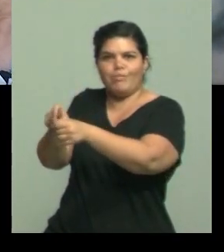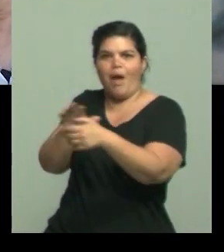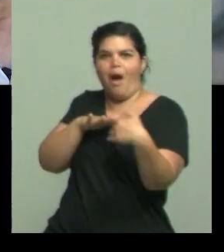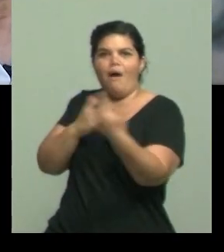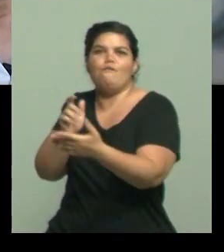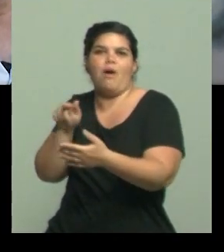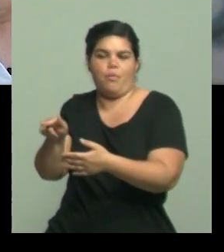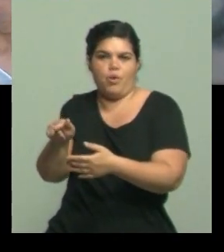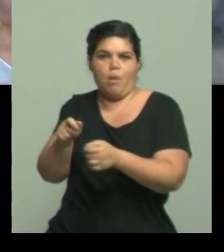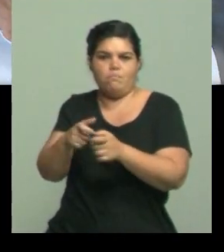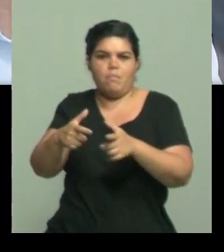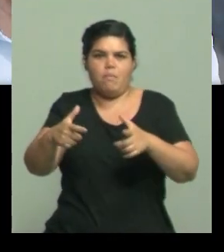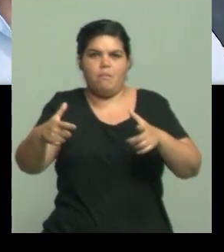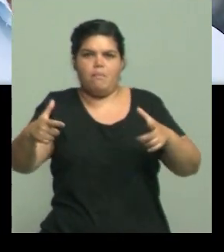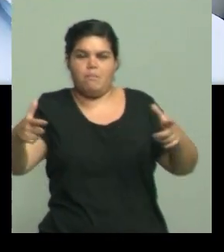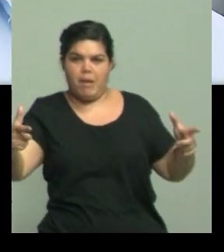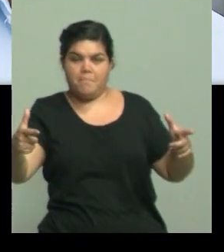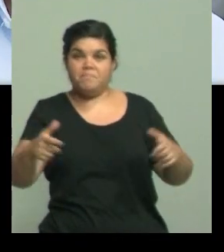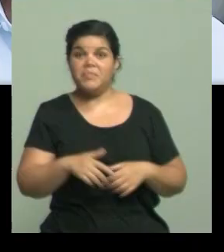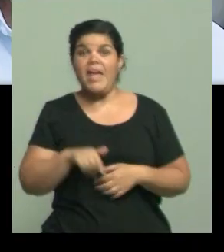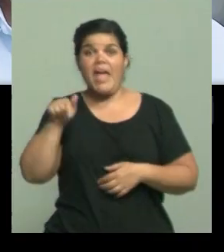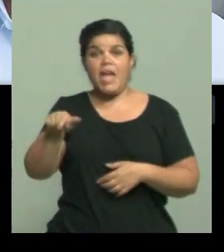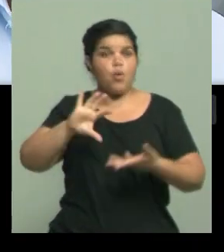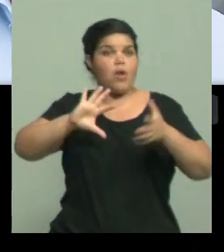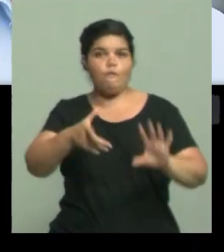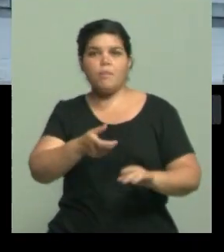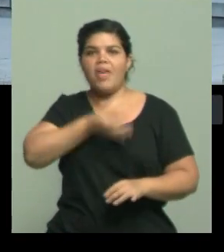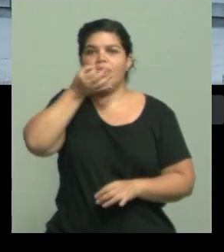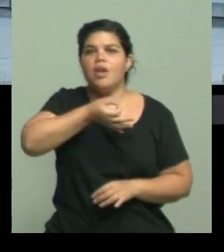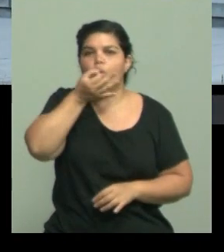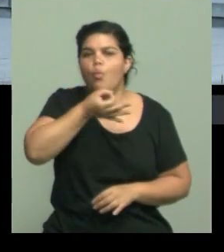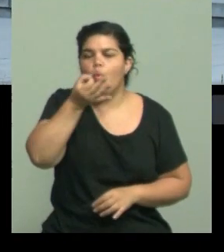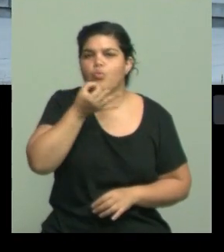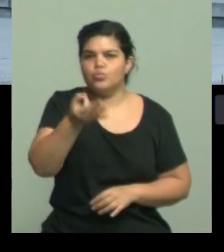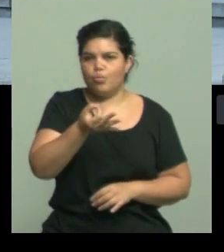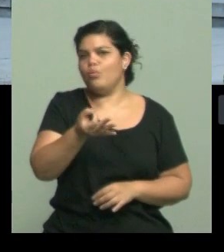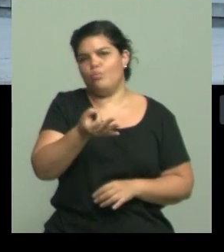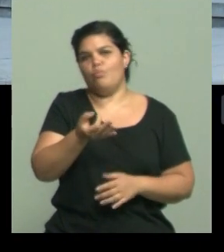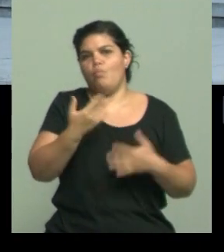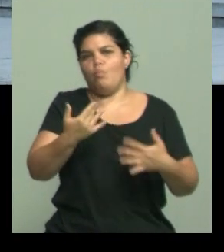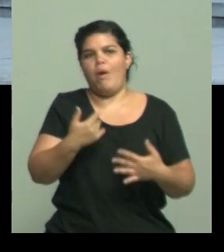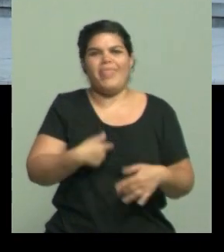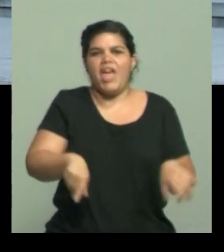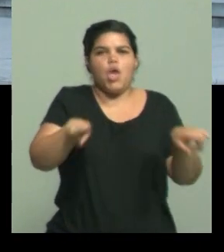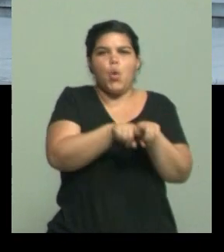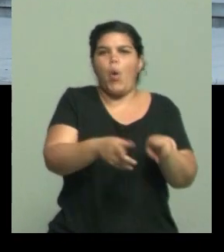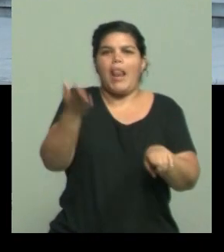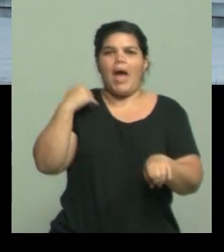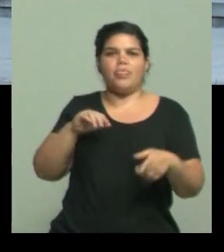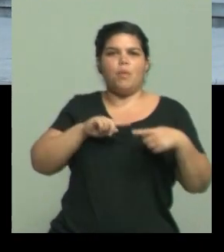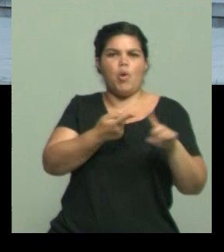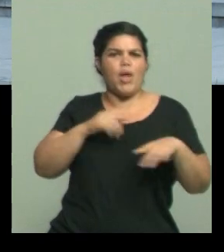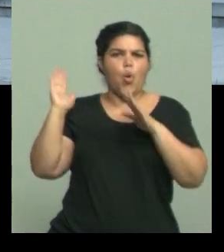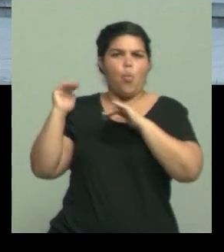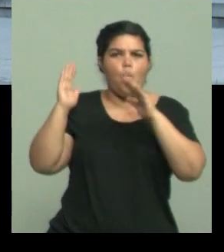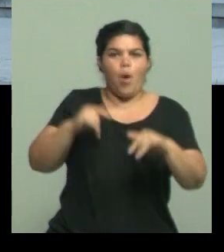cambio, y él apareció con ese modelo de cambio. Con un discurso bien instalado en las redes sociales, que muy bien instalado en las redes disruptivo, que